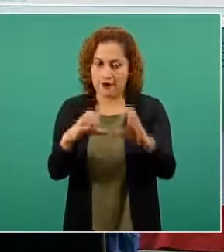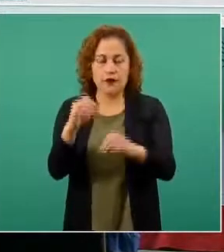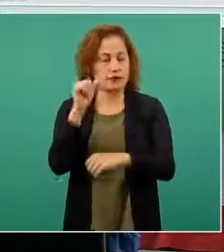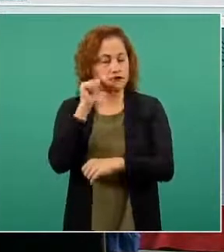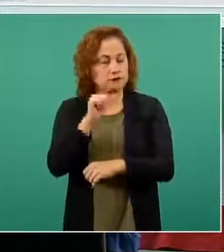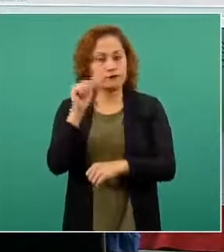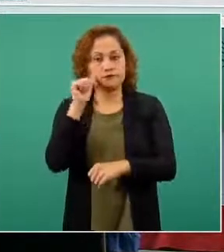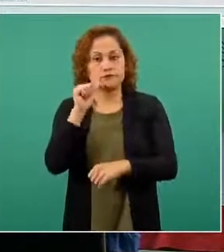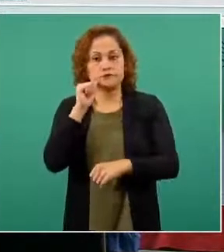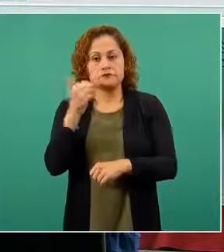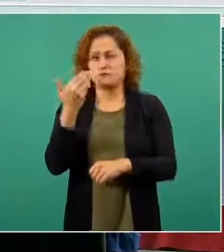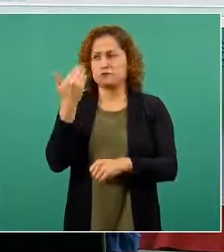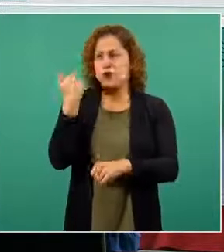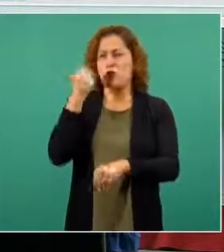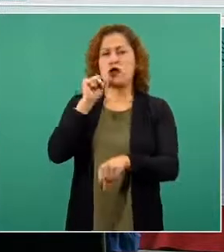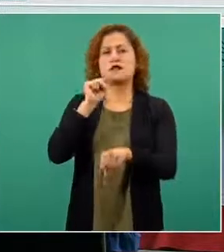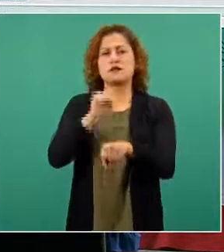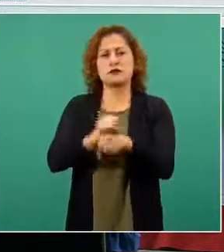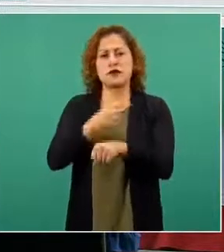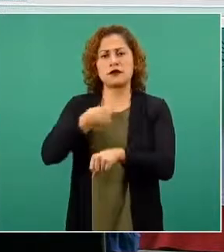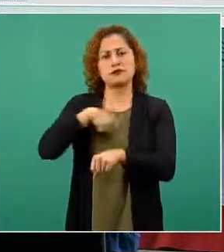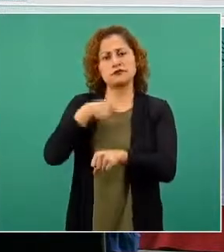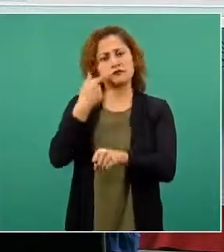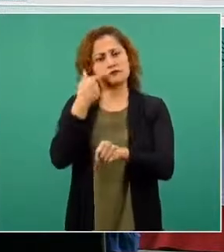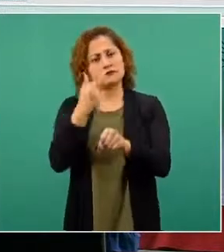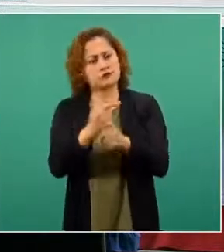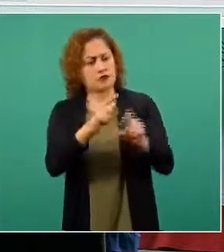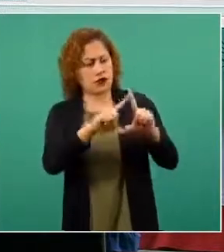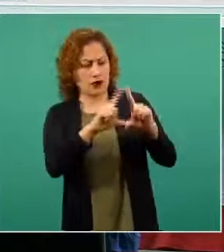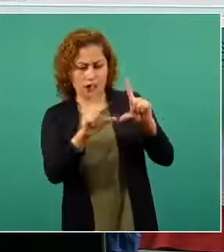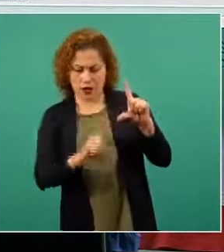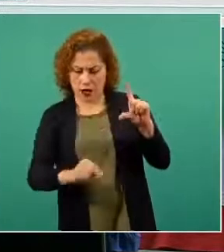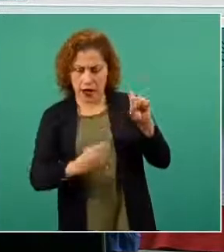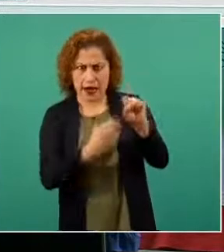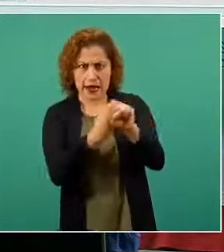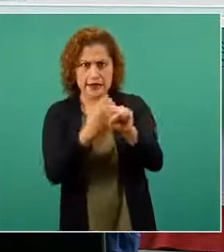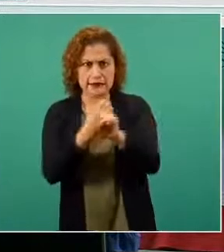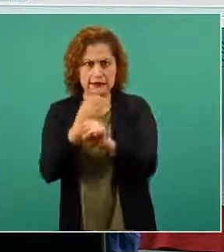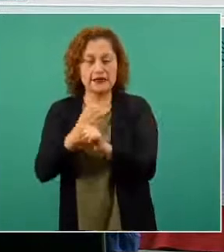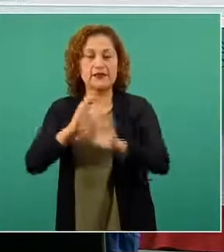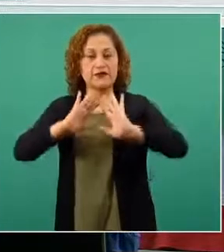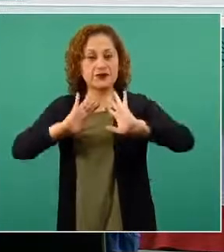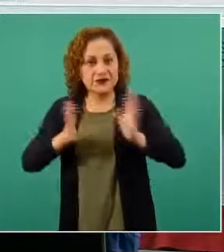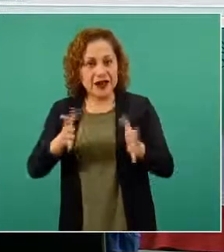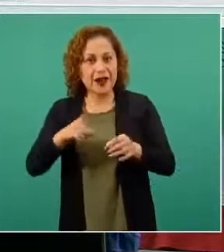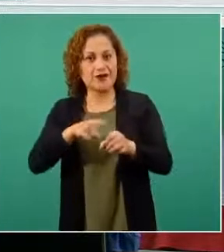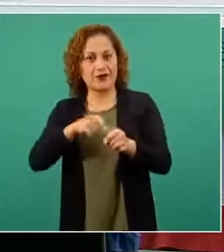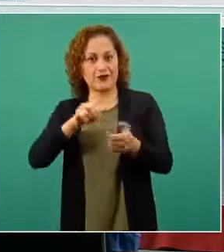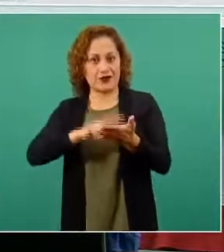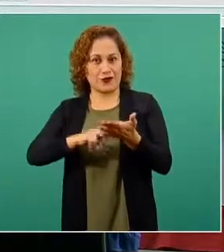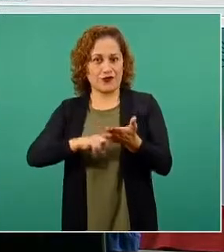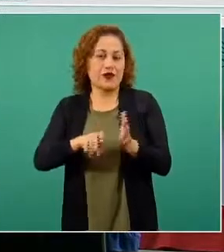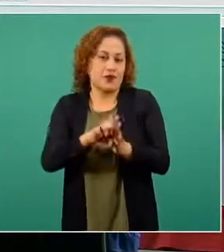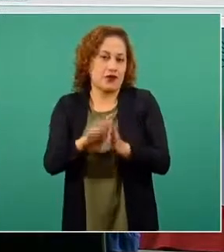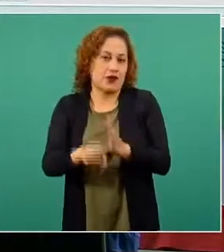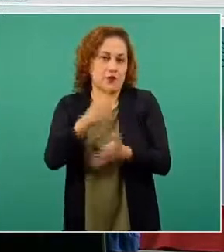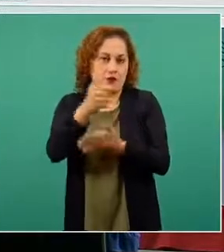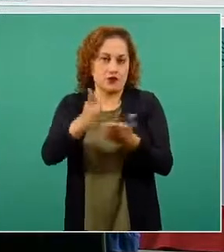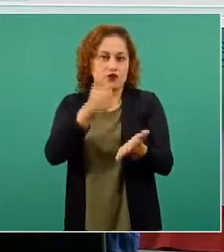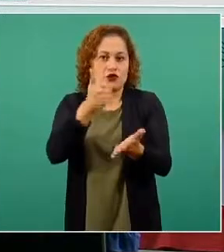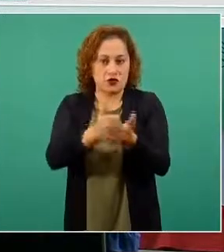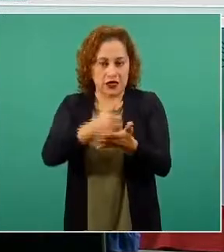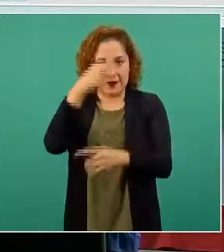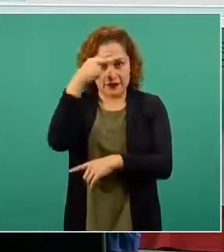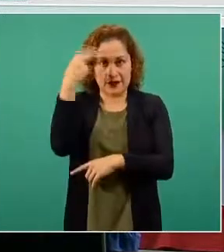semana, visualizábamos que muchos de nuestros estados ya se encuentran en verde, ¿no? O en su caso, como en la Ciudad de México, nos encontramos en un